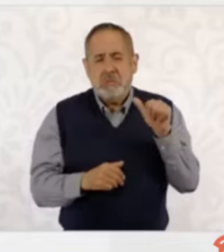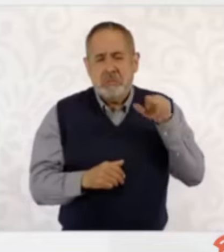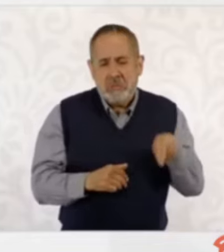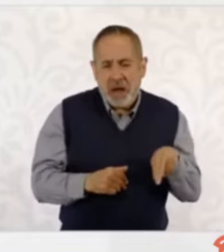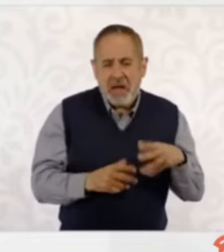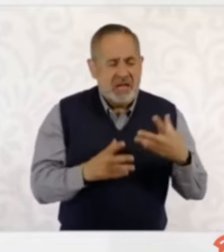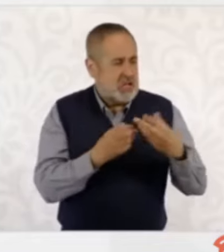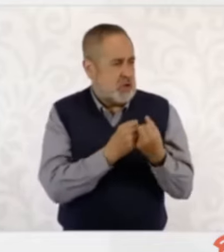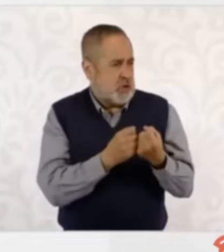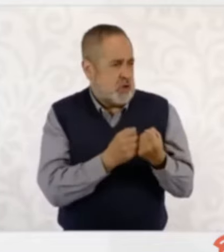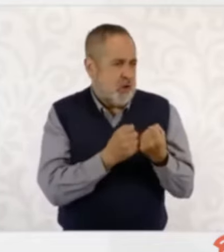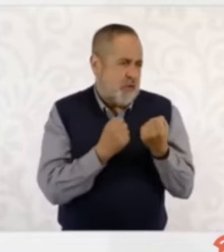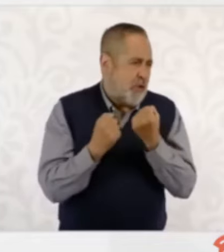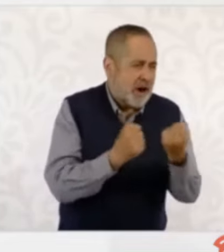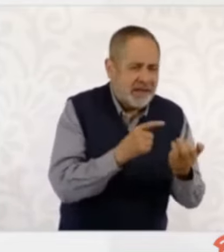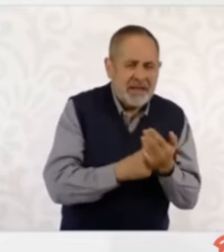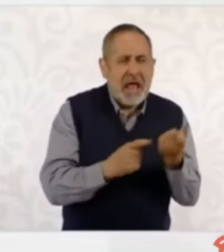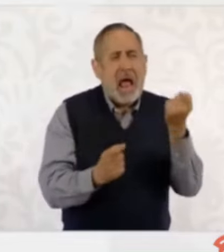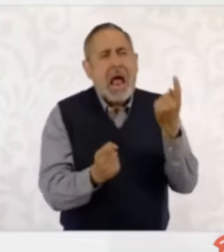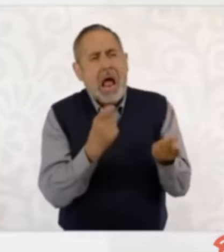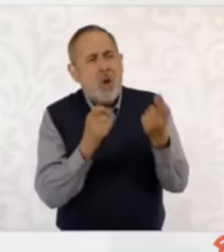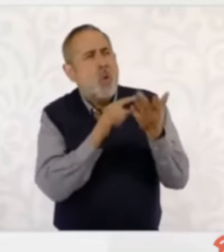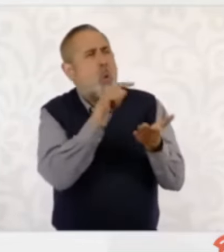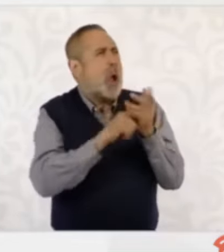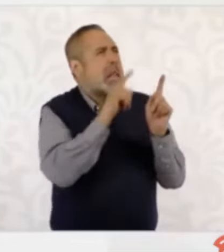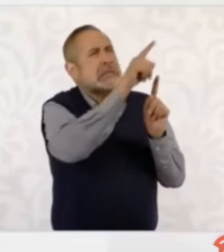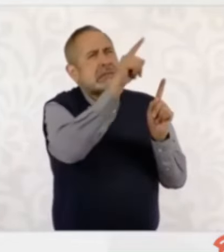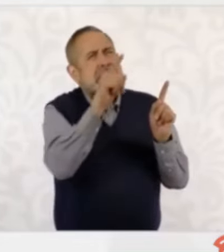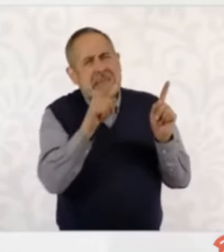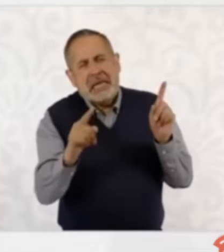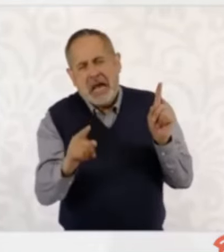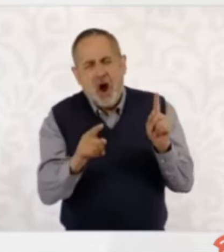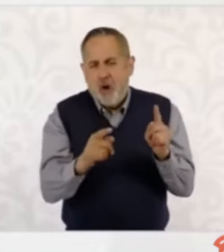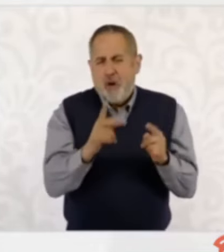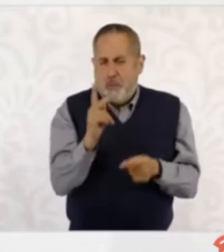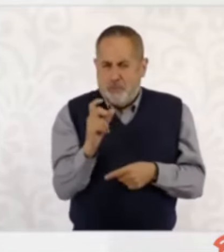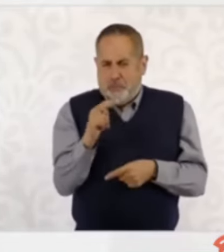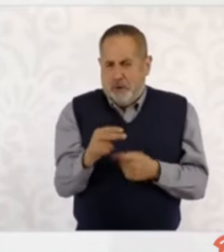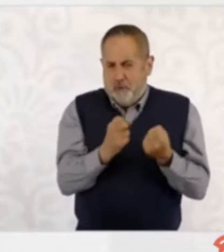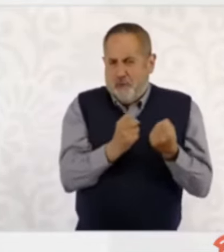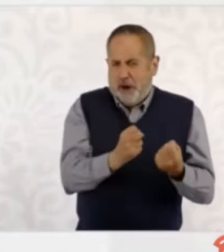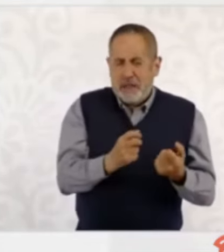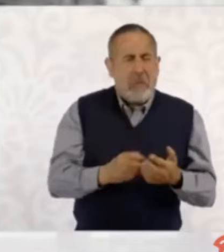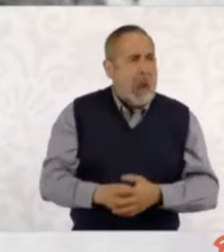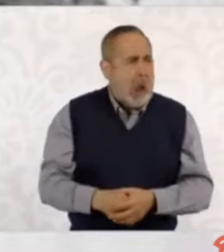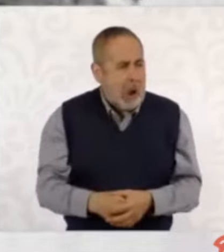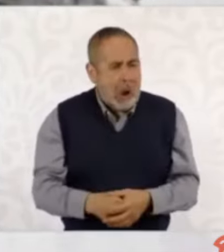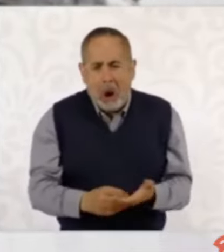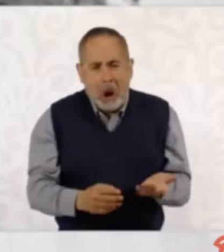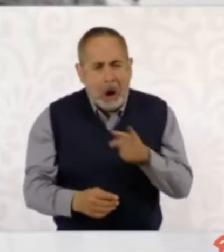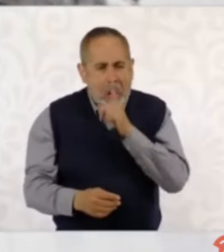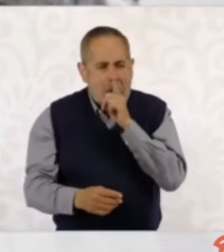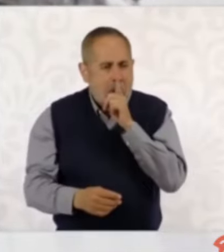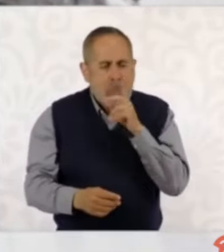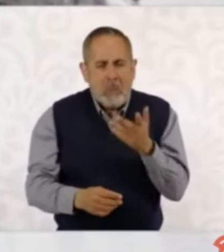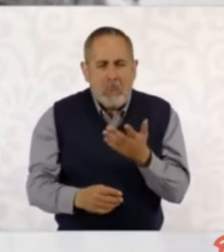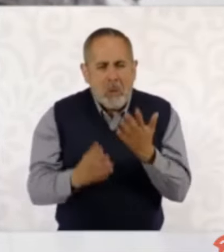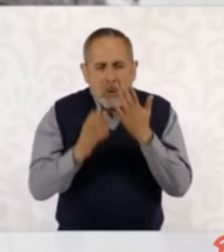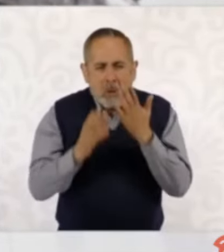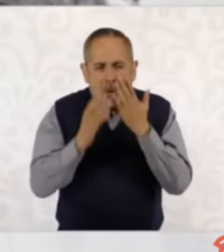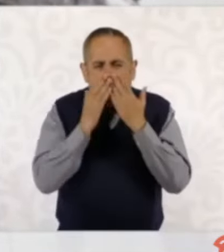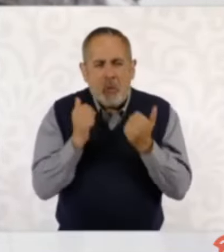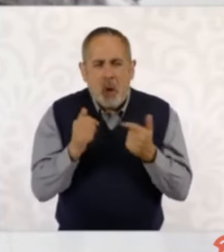ningún asidero, a lo mejor en algunas regiones del país, pero realmente no hay